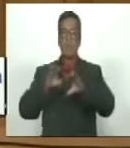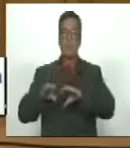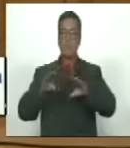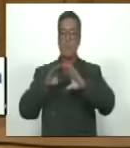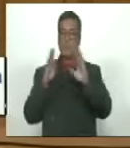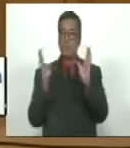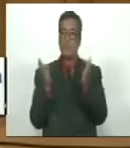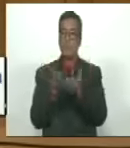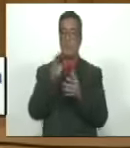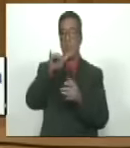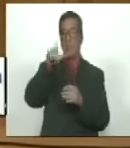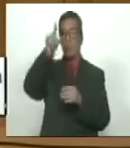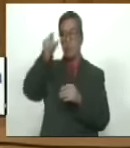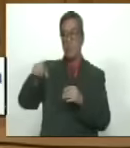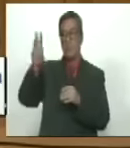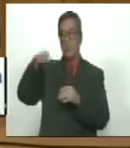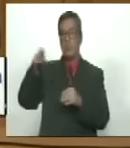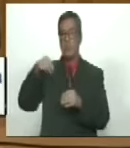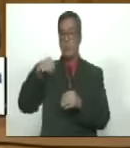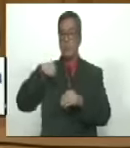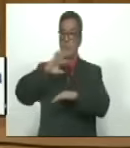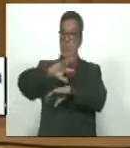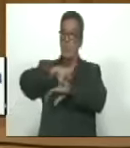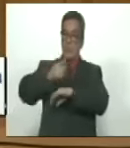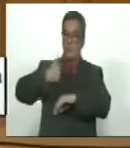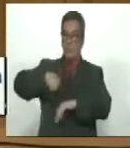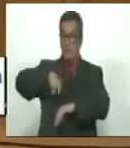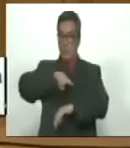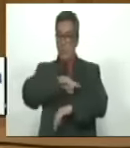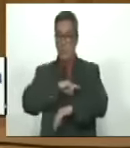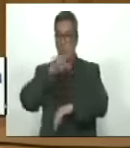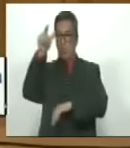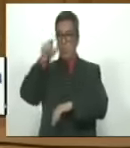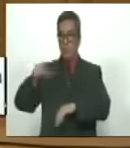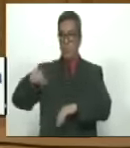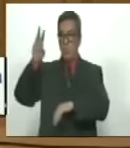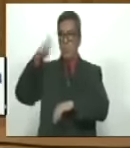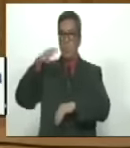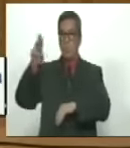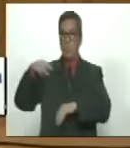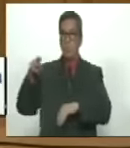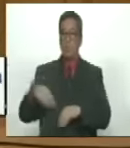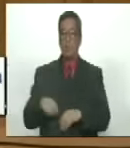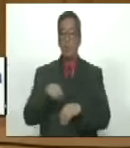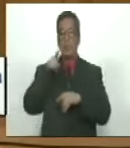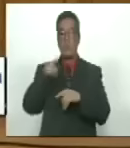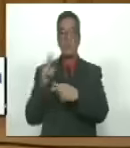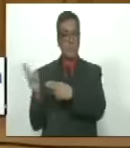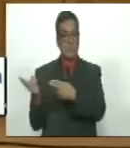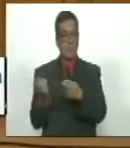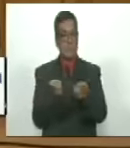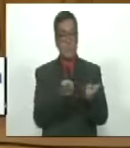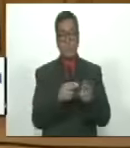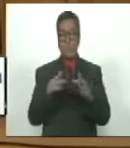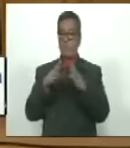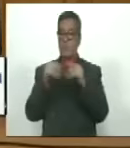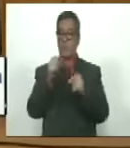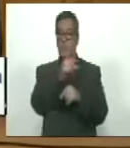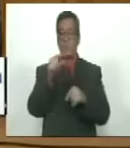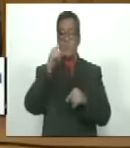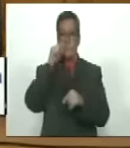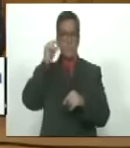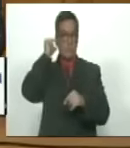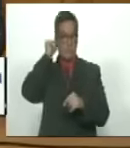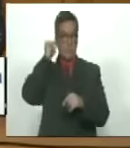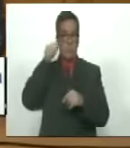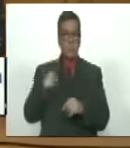es la misma Guayana que quiere quitarnos parte de nuestro territorio. Por eso, bueno, la más cordial bienvenida a todos y a todos, ya